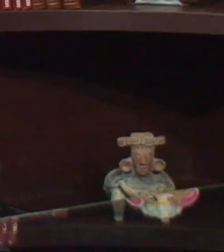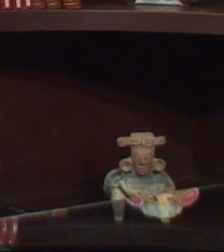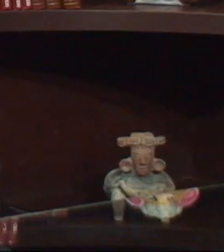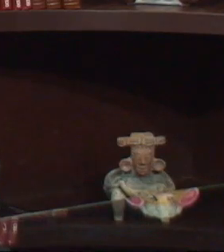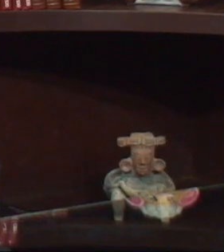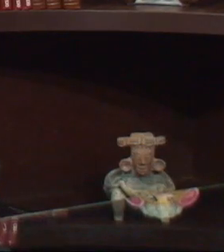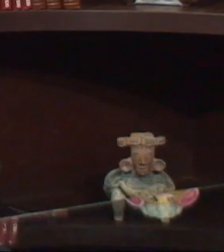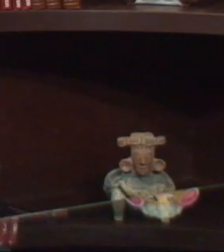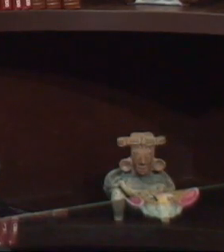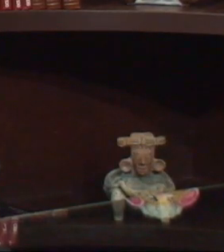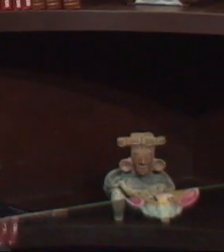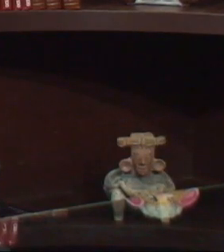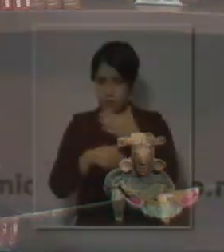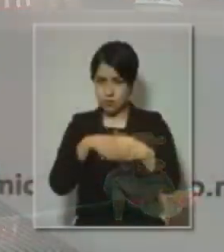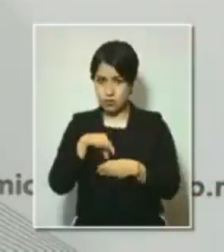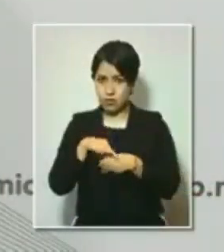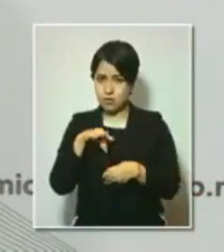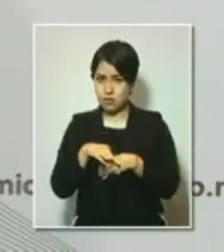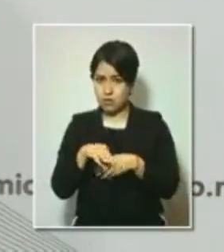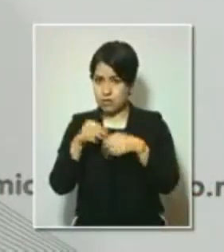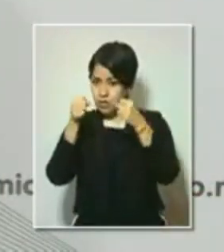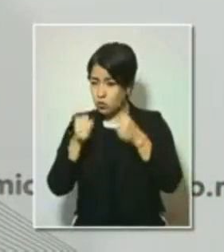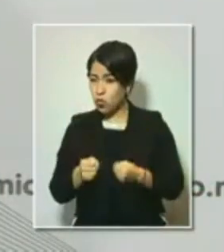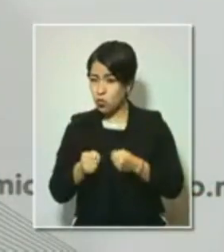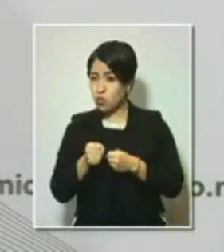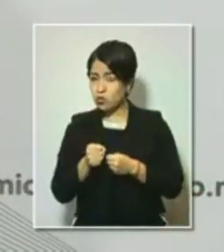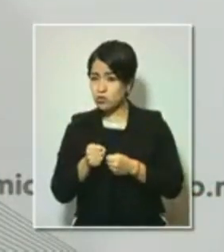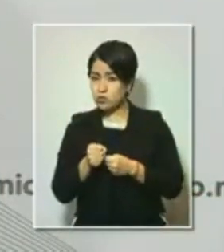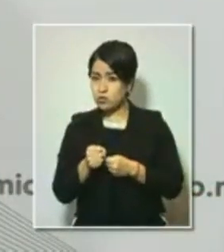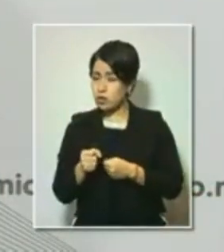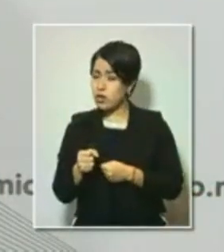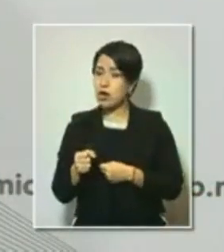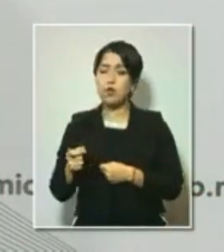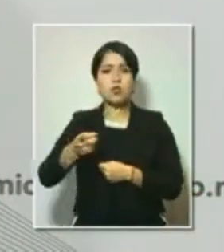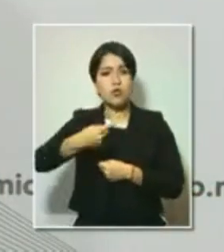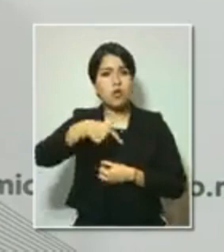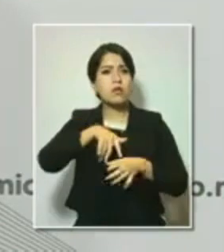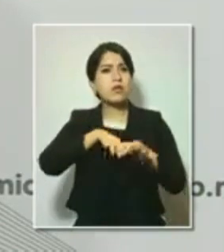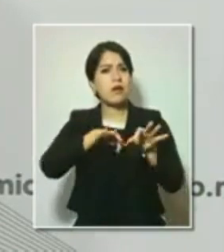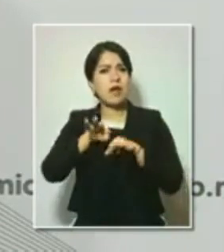por favor, este video. Tenemos que trabajar todos los días y